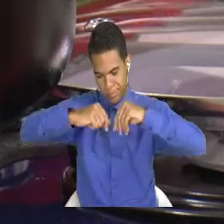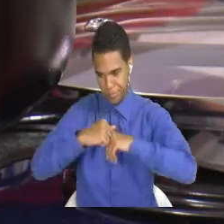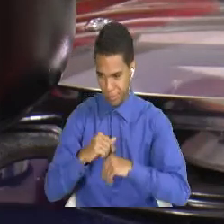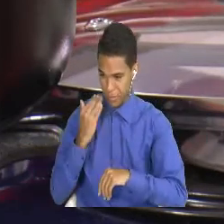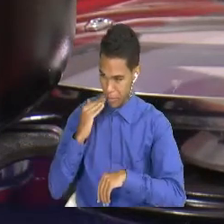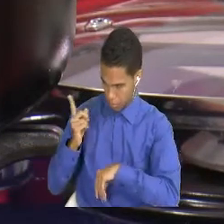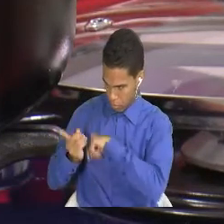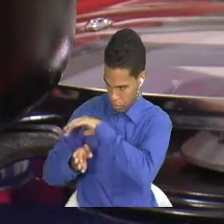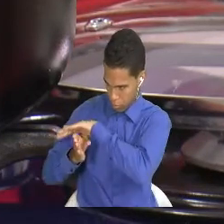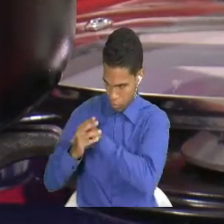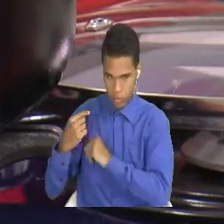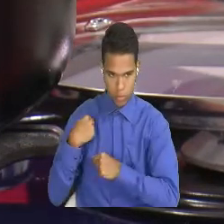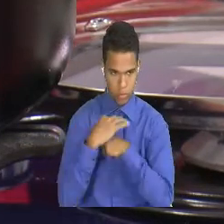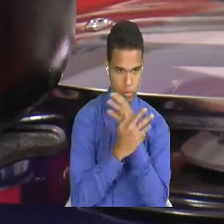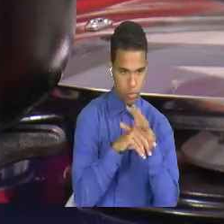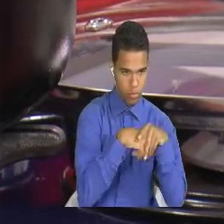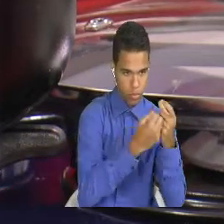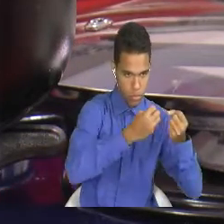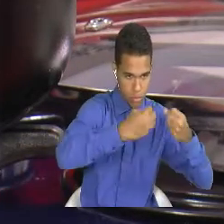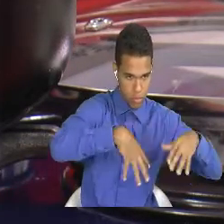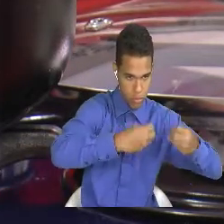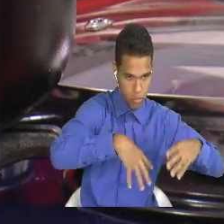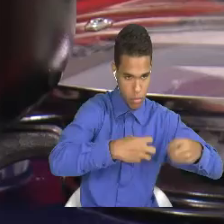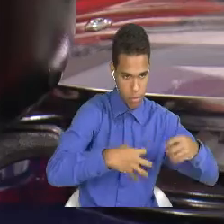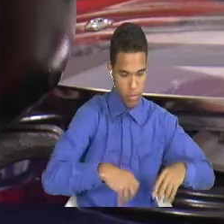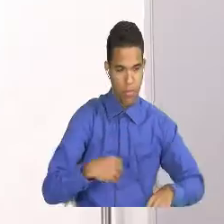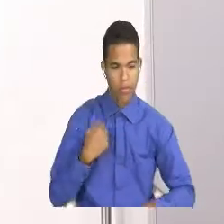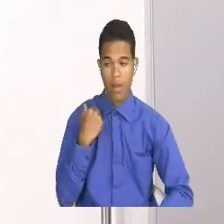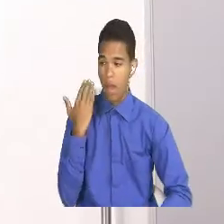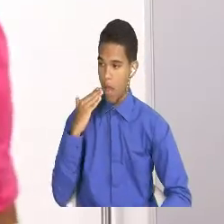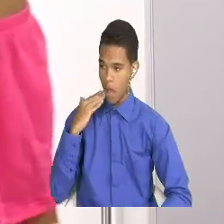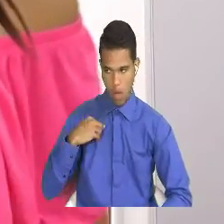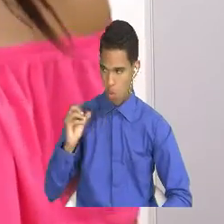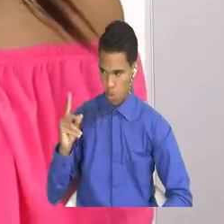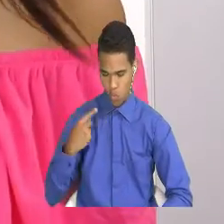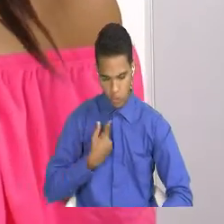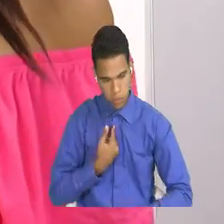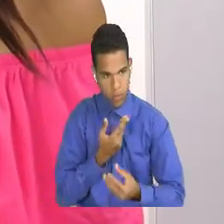por acá. Vale, le voy a hacer entonces mis aritos porque